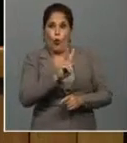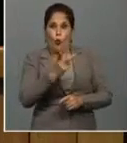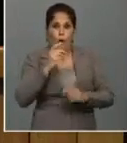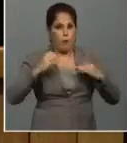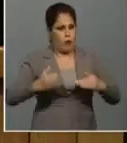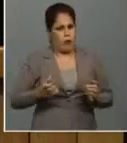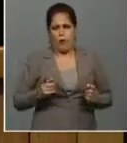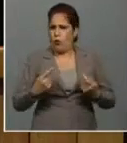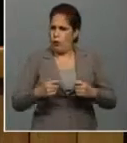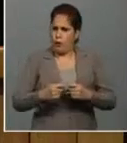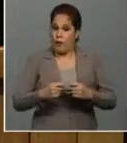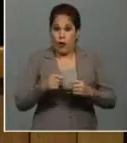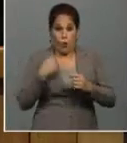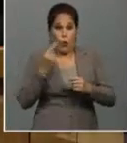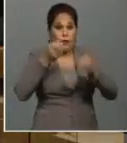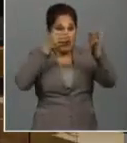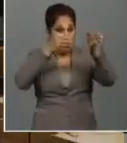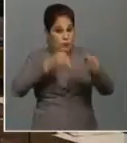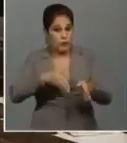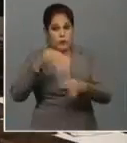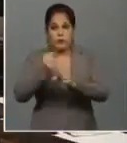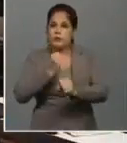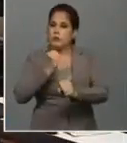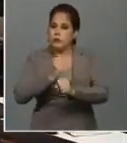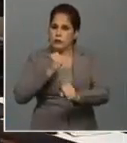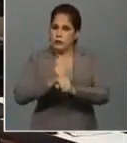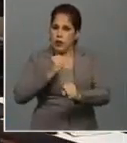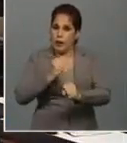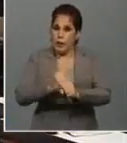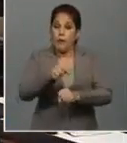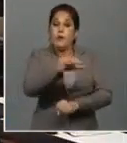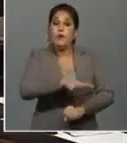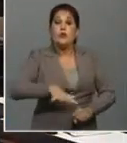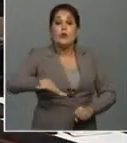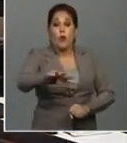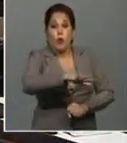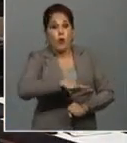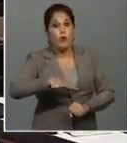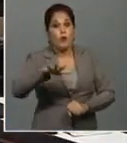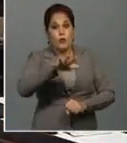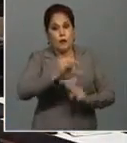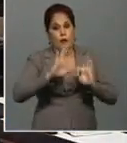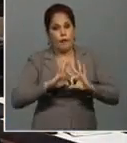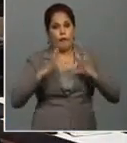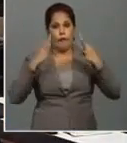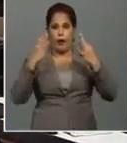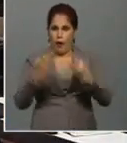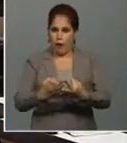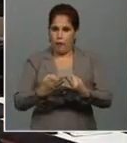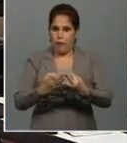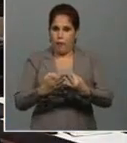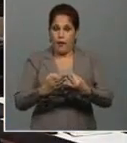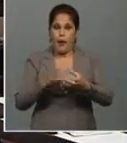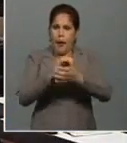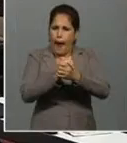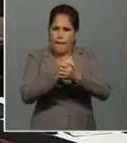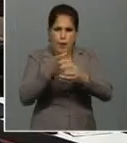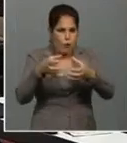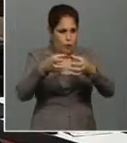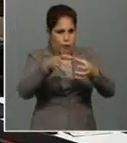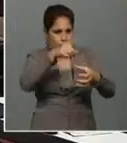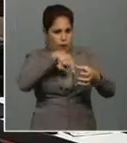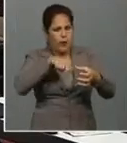de nuestro comportamiento en el trabajo ante la sociedad la familia y el círculo de amistades